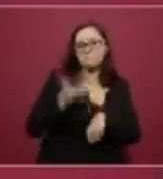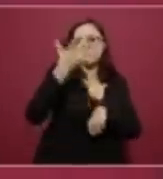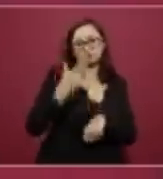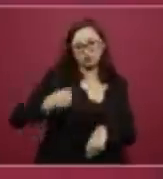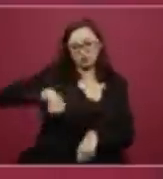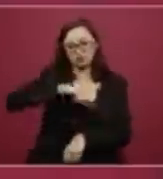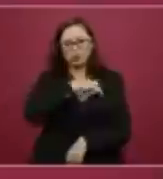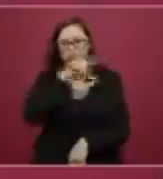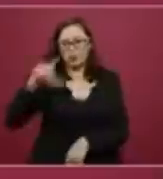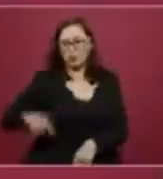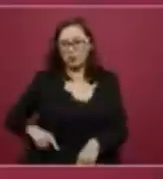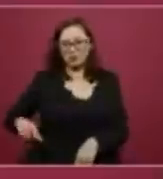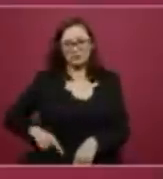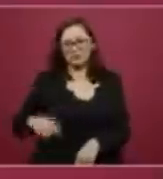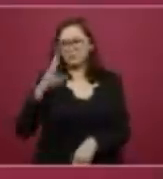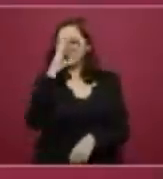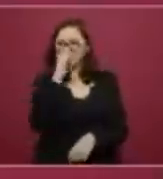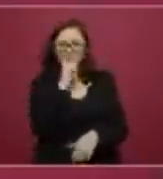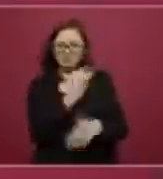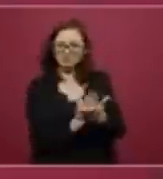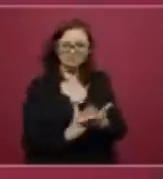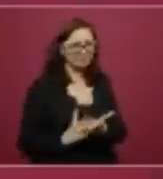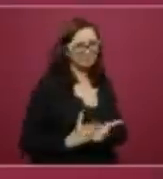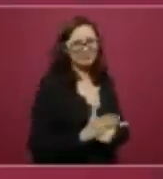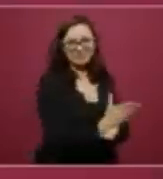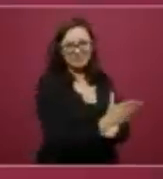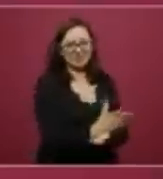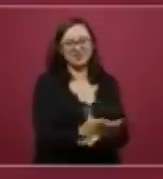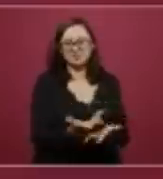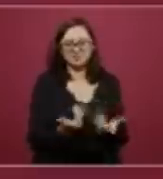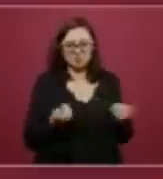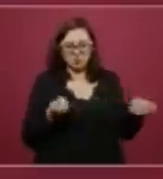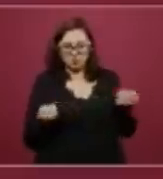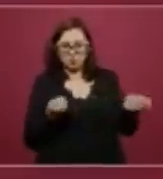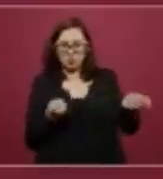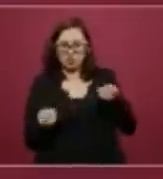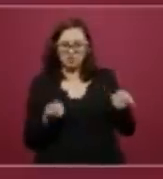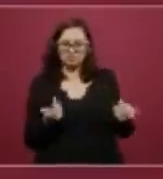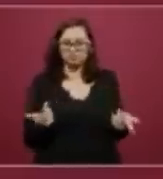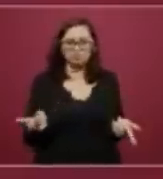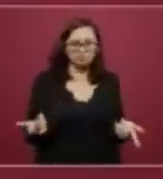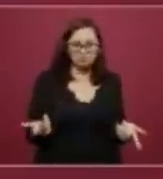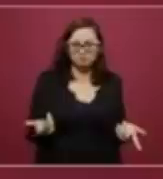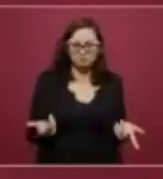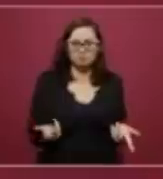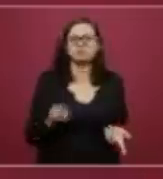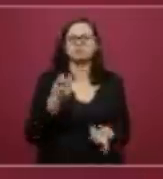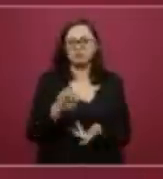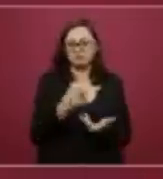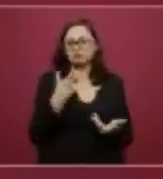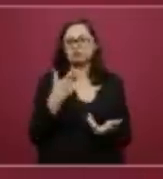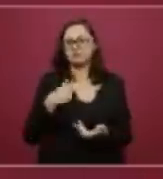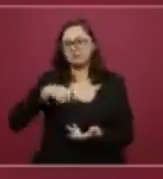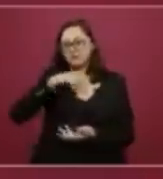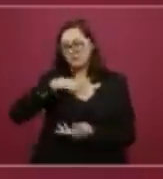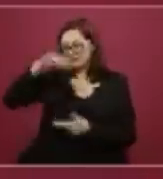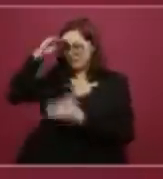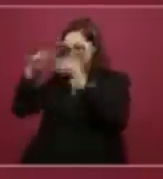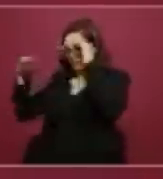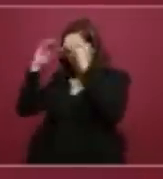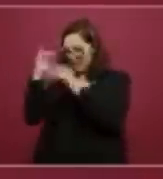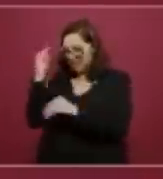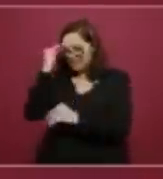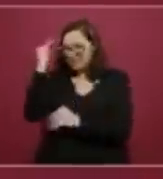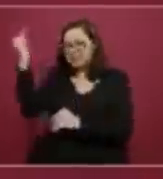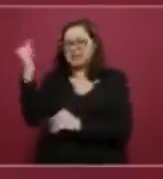tenemos un buen mecanismo de control. Por eso lo planteamos, y por eso va a ayudar mucho